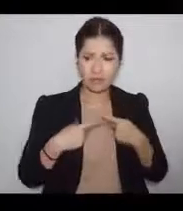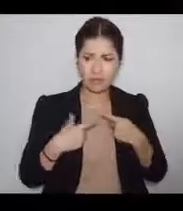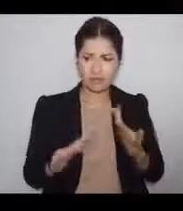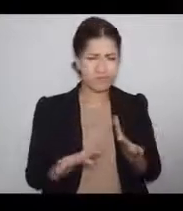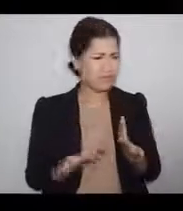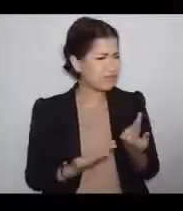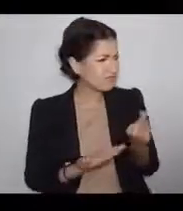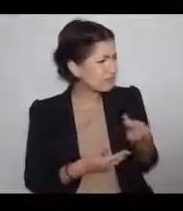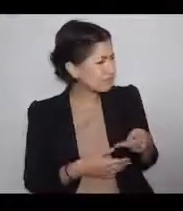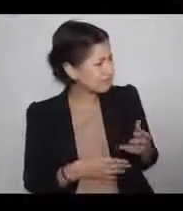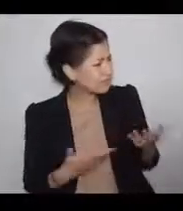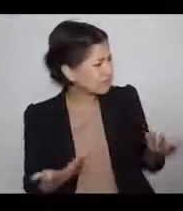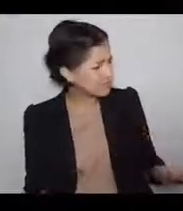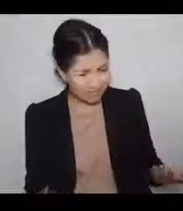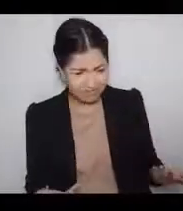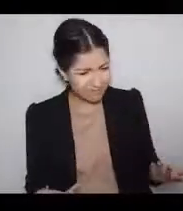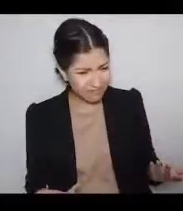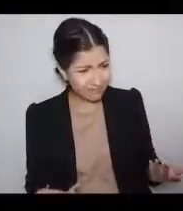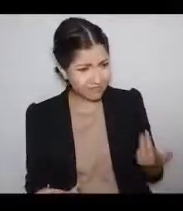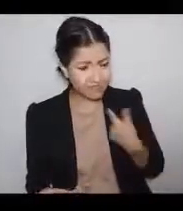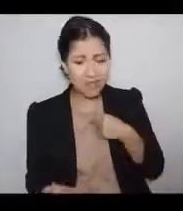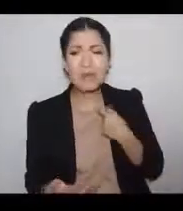que importa. Tenemos muchos